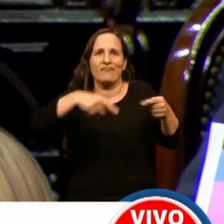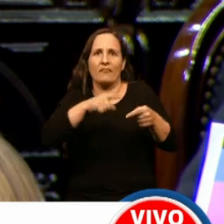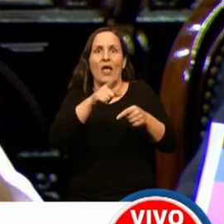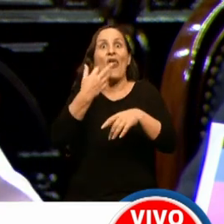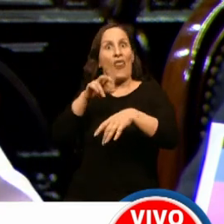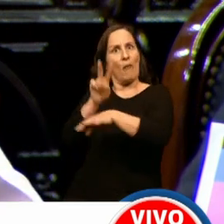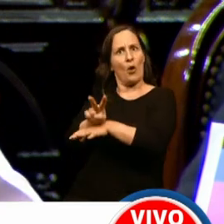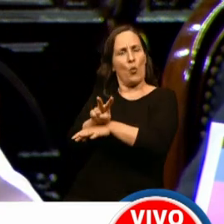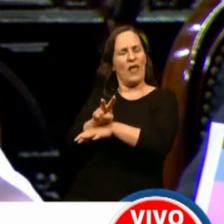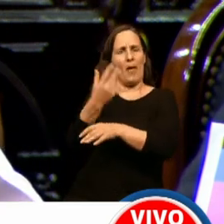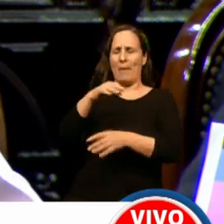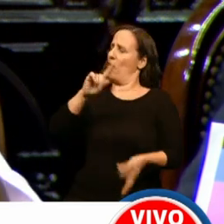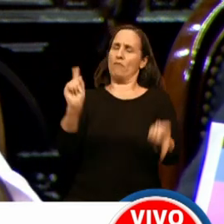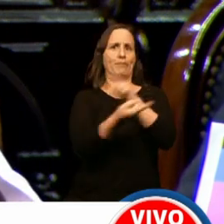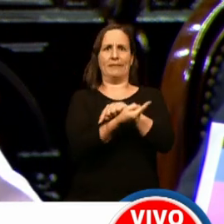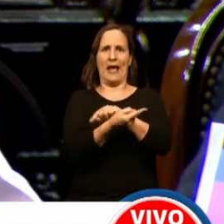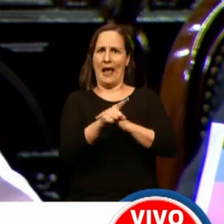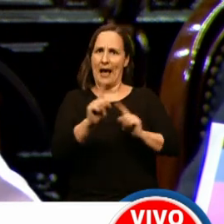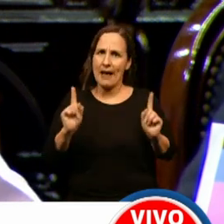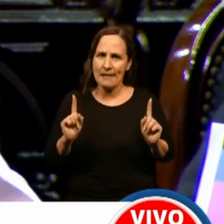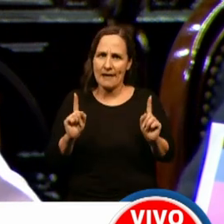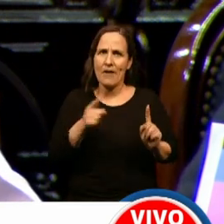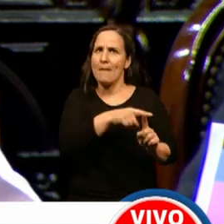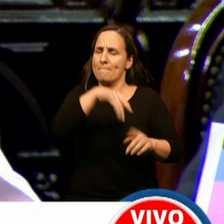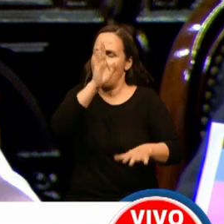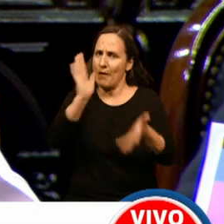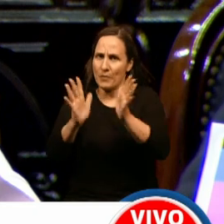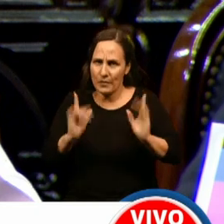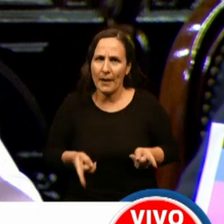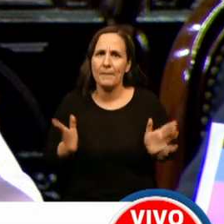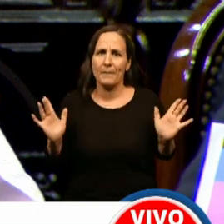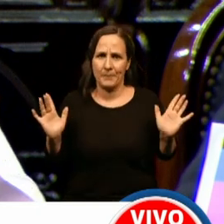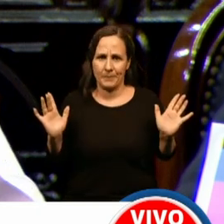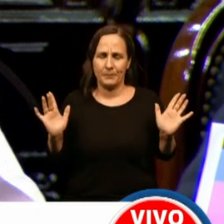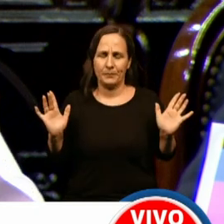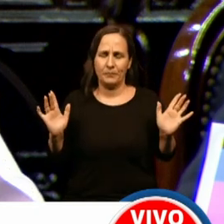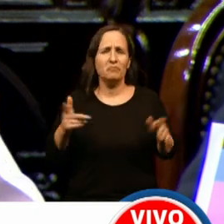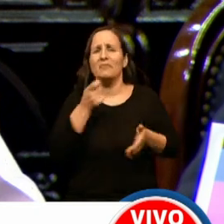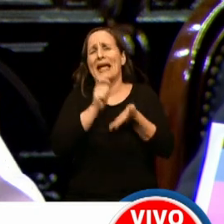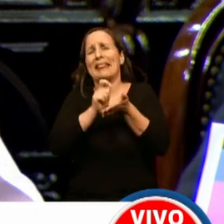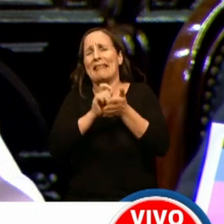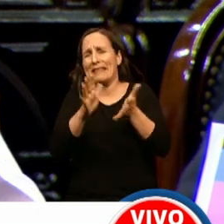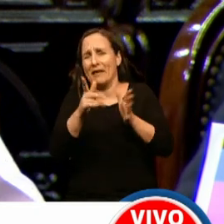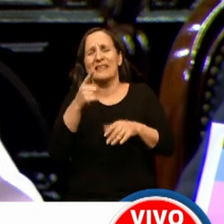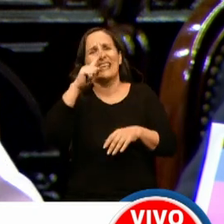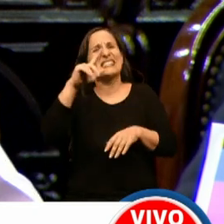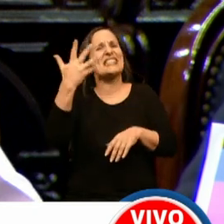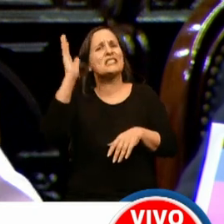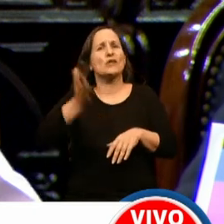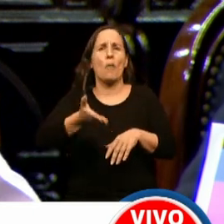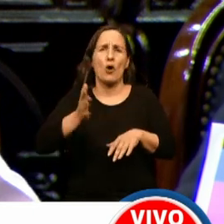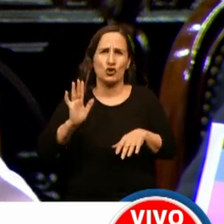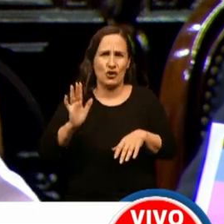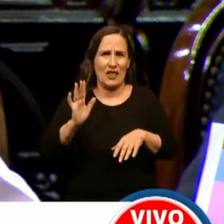cuidarnos en realidad muchas veces son las que violentan la estadística arroja un 75%